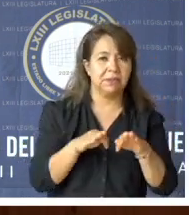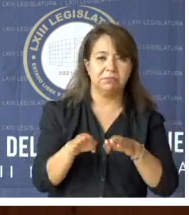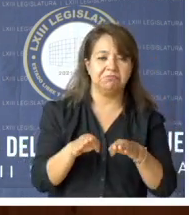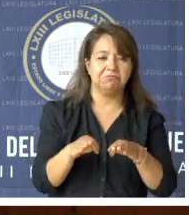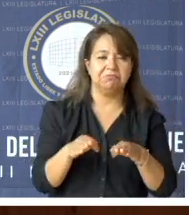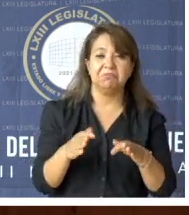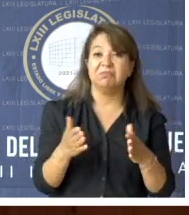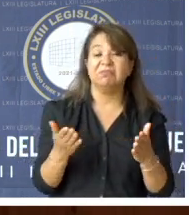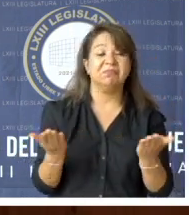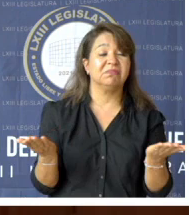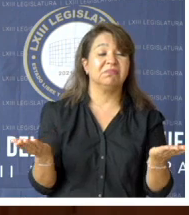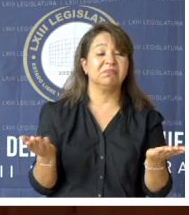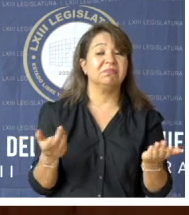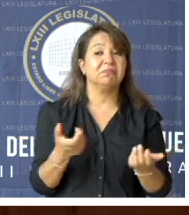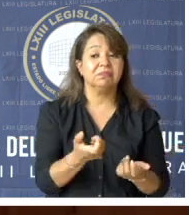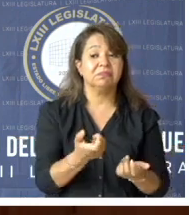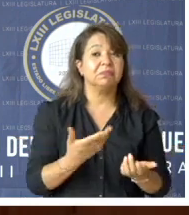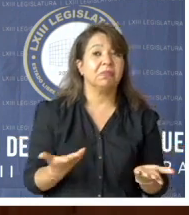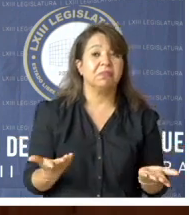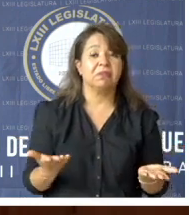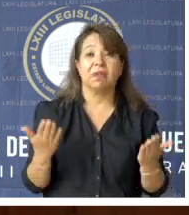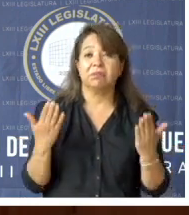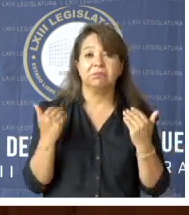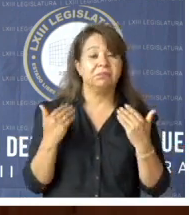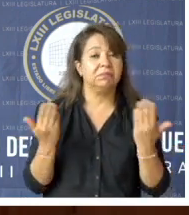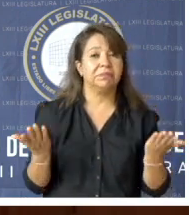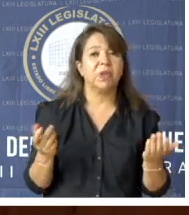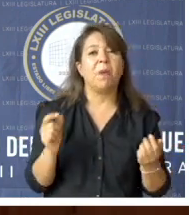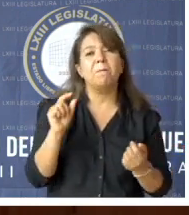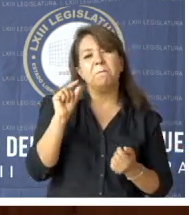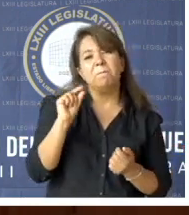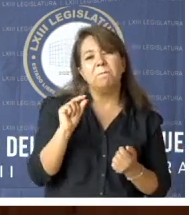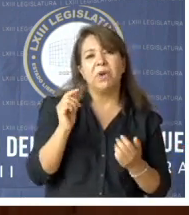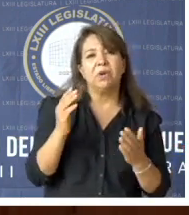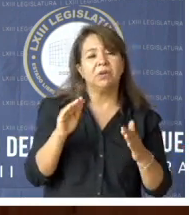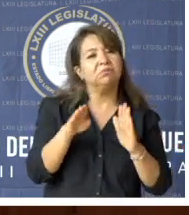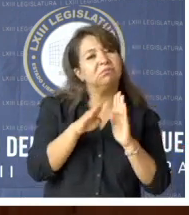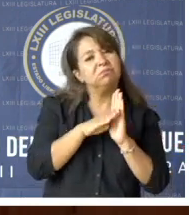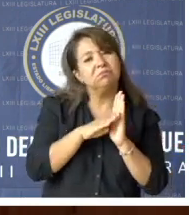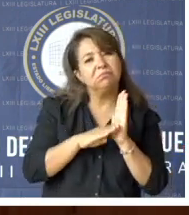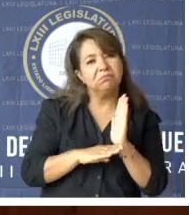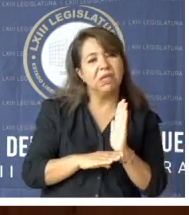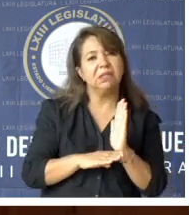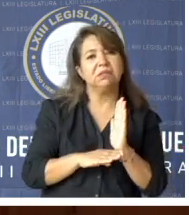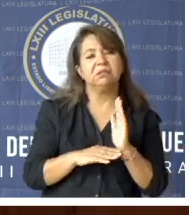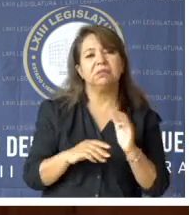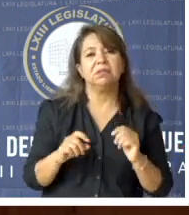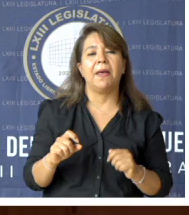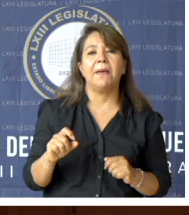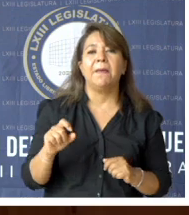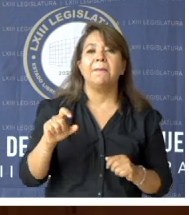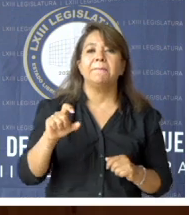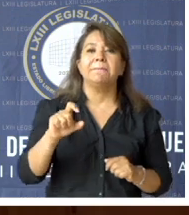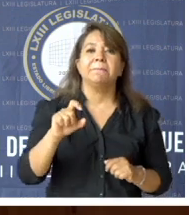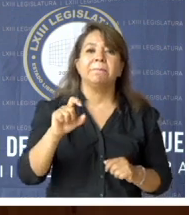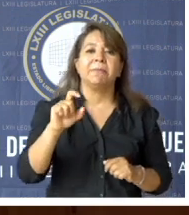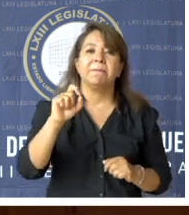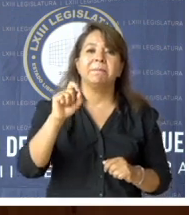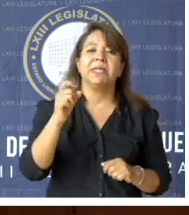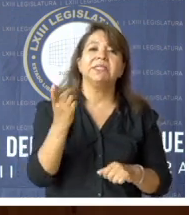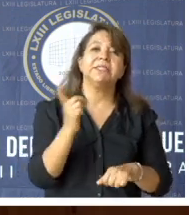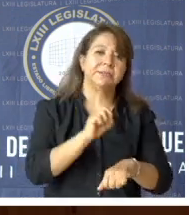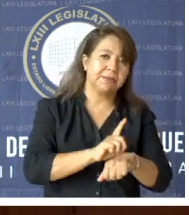el reparto que les correspondía o recibían muy poco, 10, 20 días o el reparto de